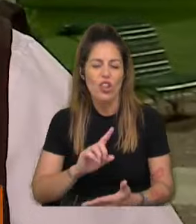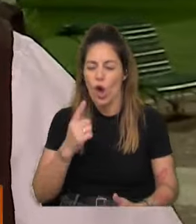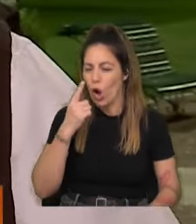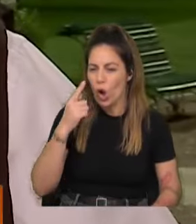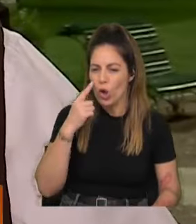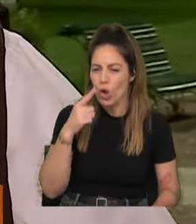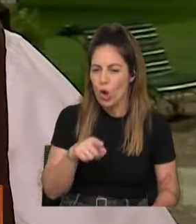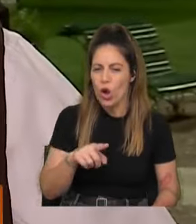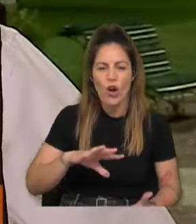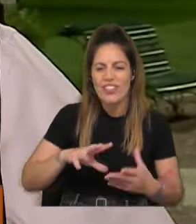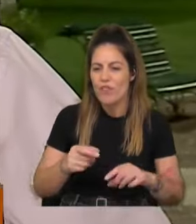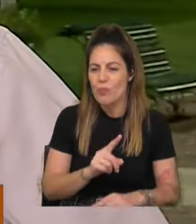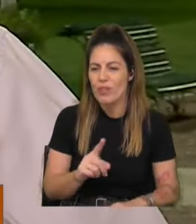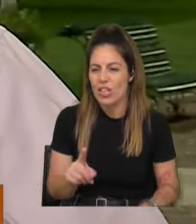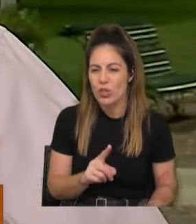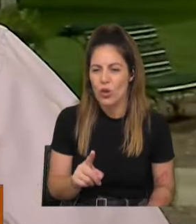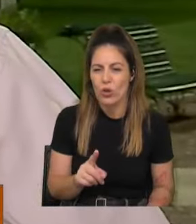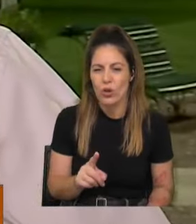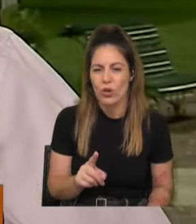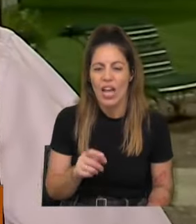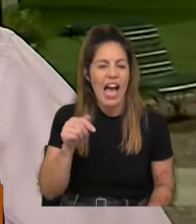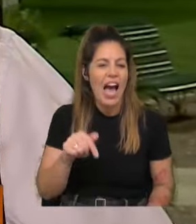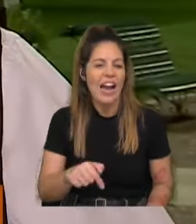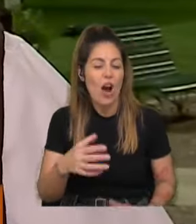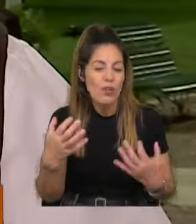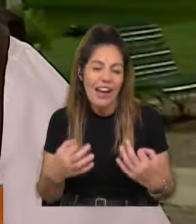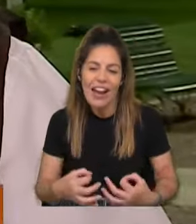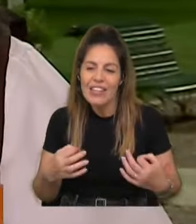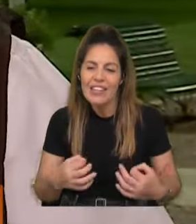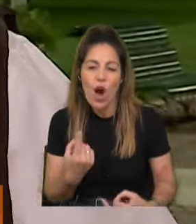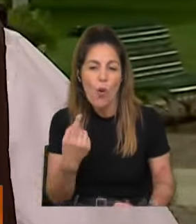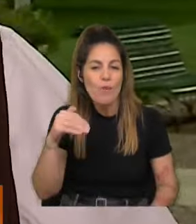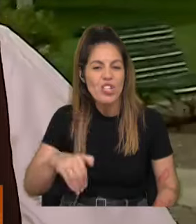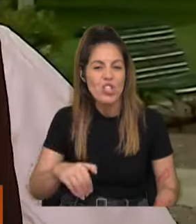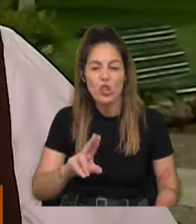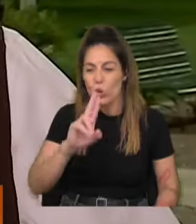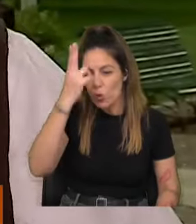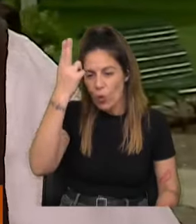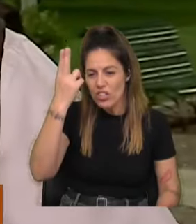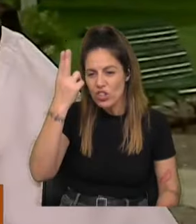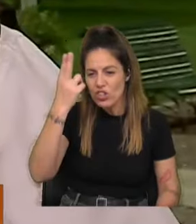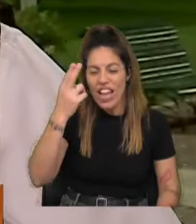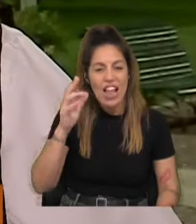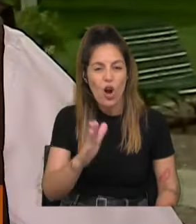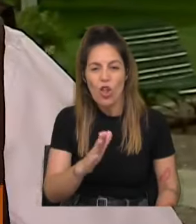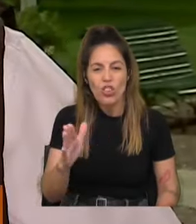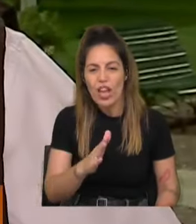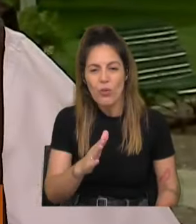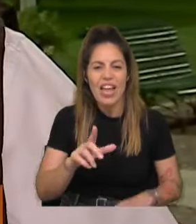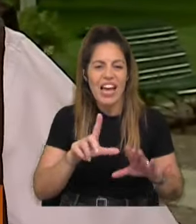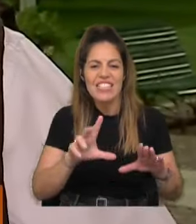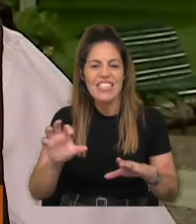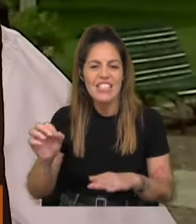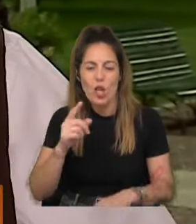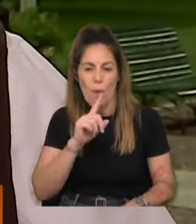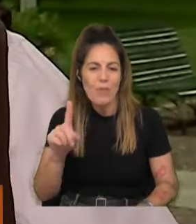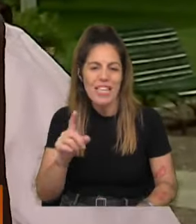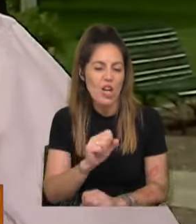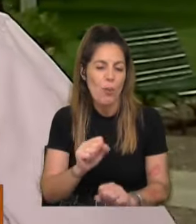esa forma Acá hay una realidad que hay un millón de uruguayos en el clering 70000000 en teoría de